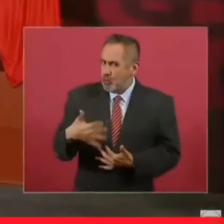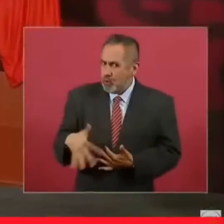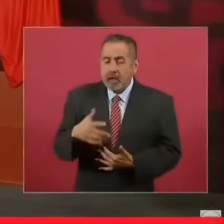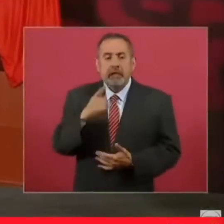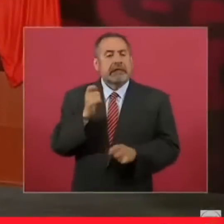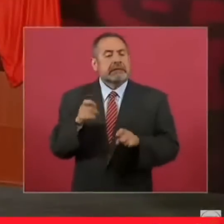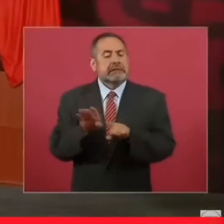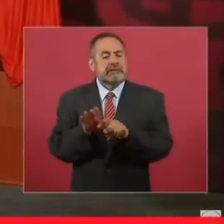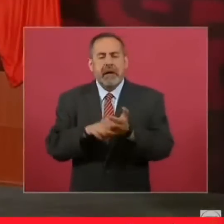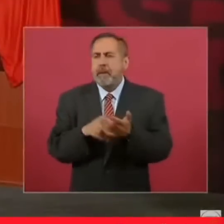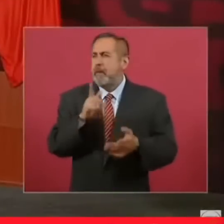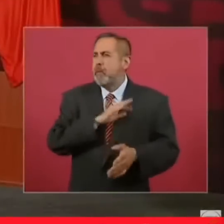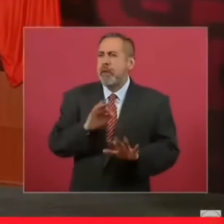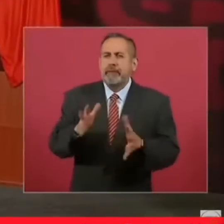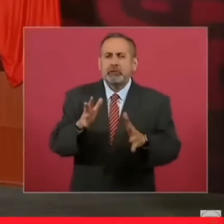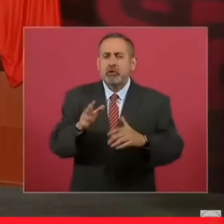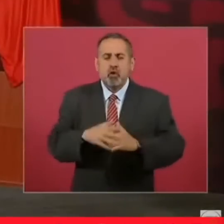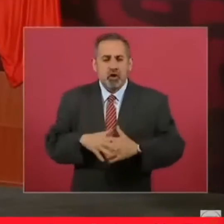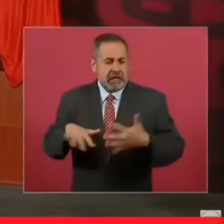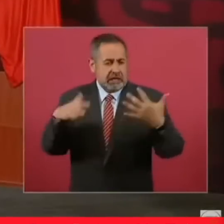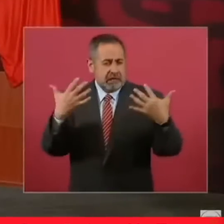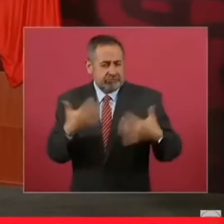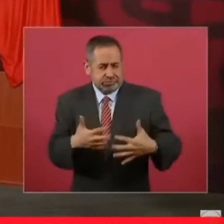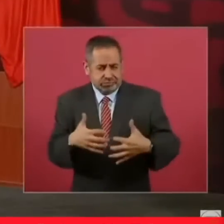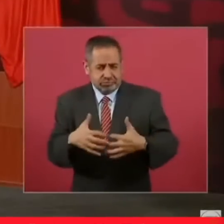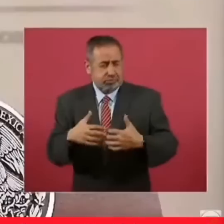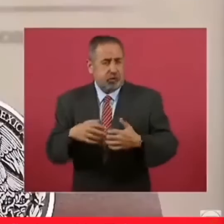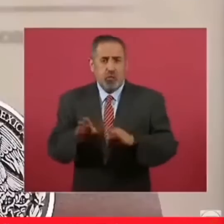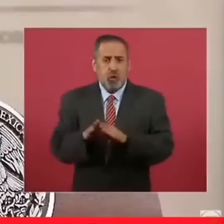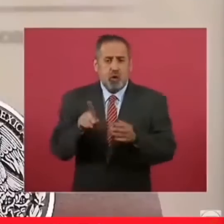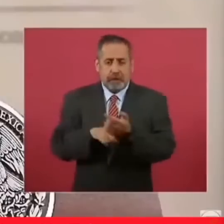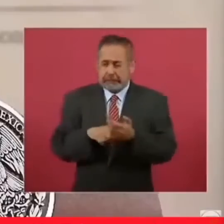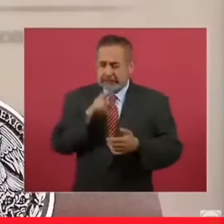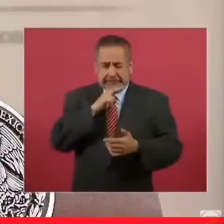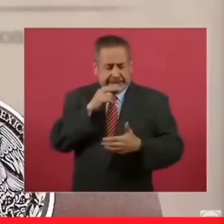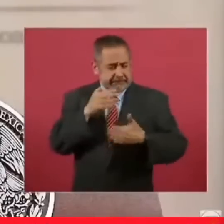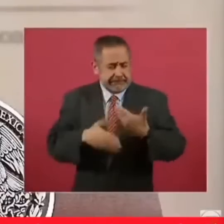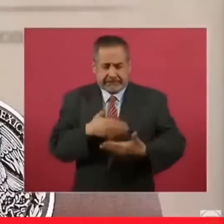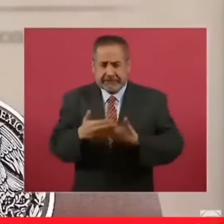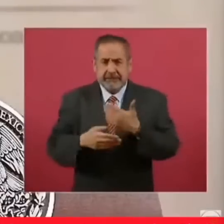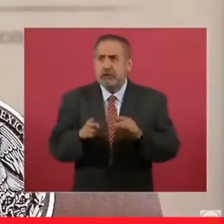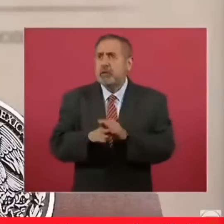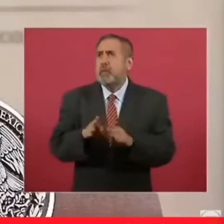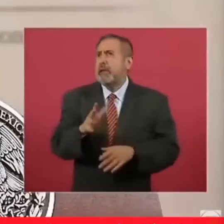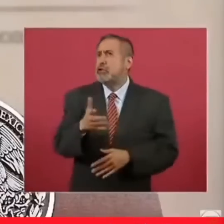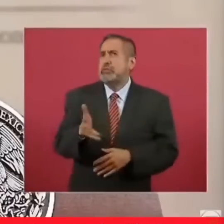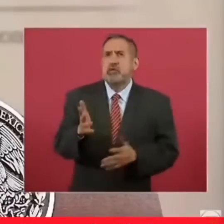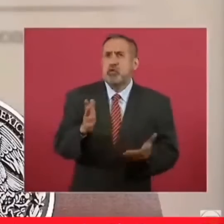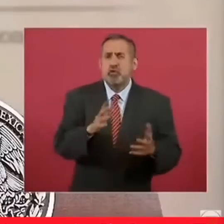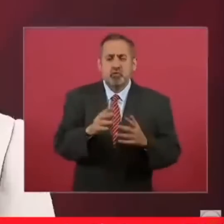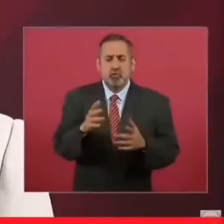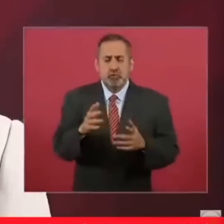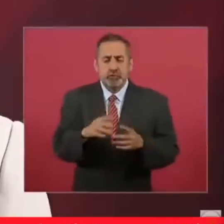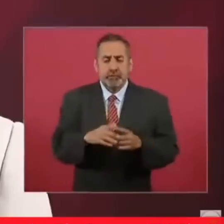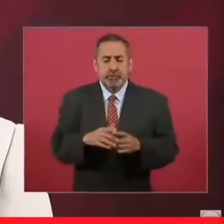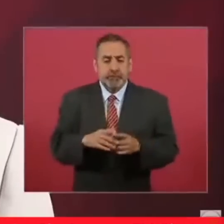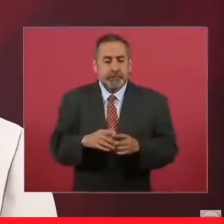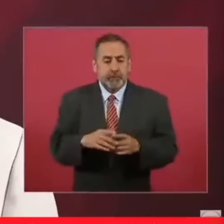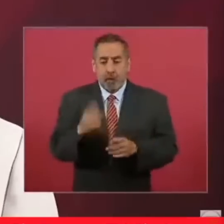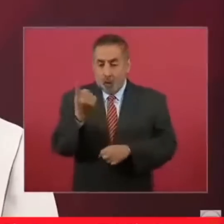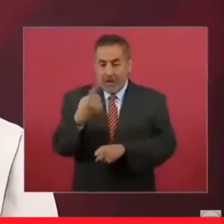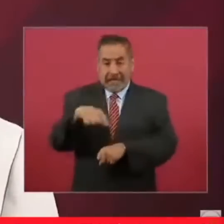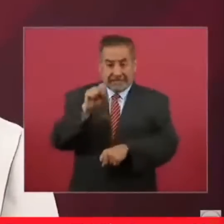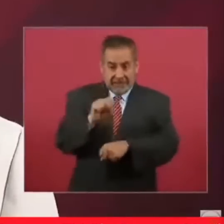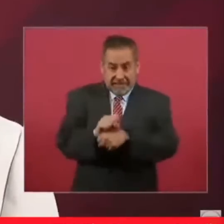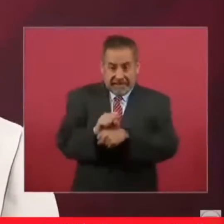que se den una idea, más o menos, la producción a la que vamos a llegar en este ritmo es que vamos a estar produciendo 4 coches por